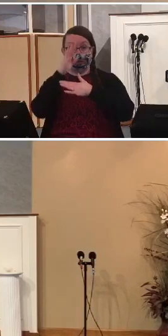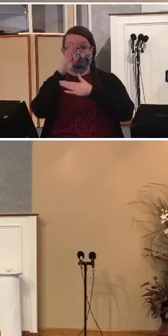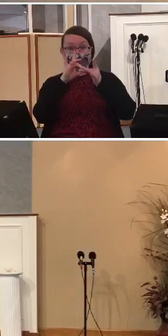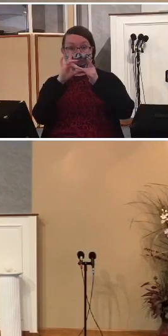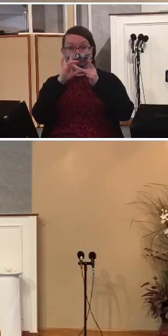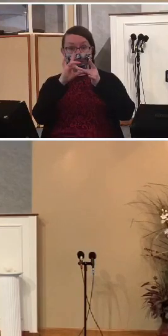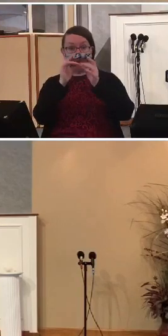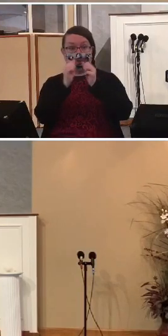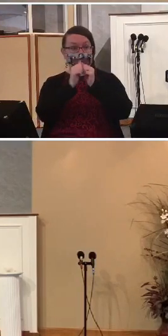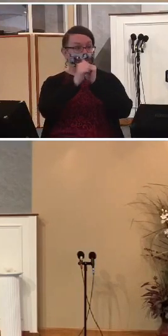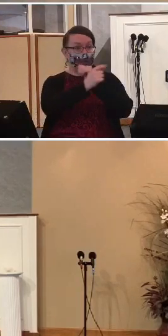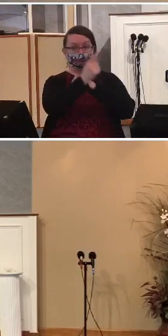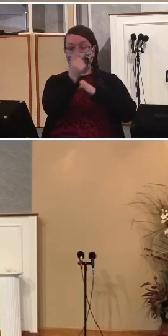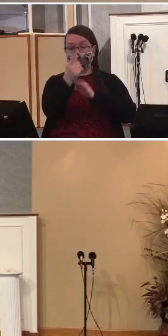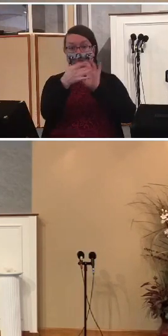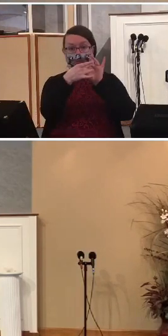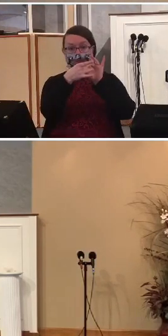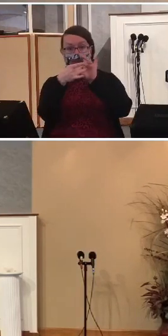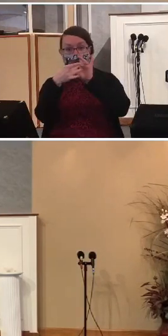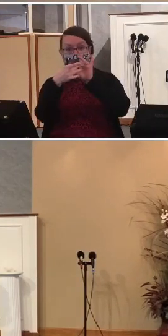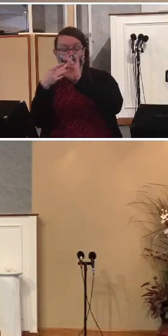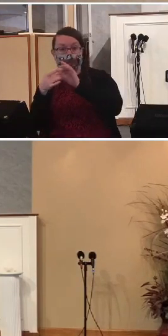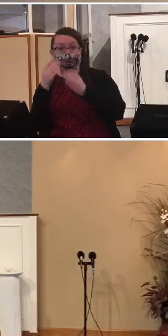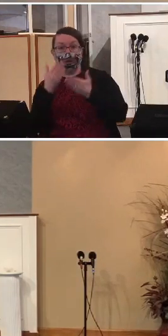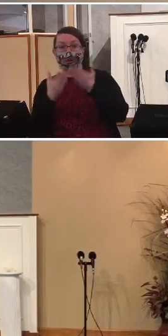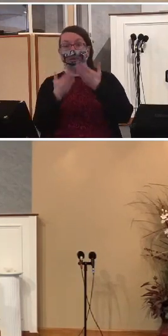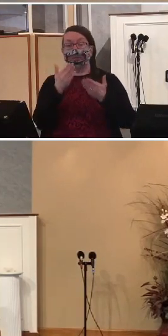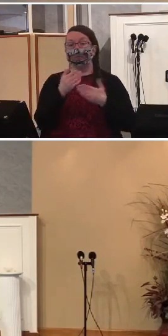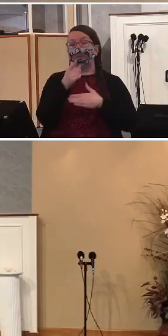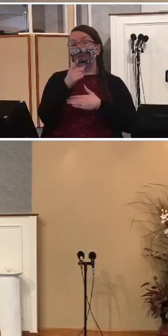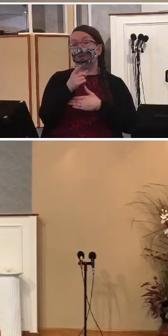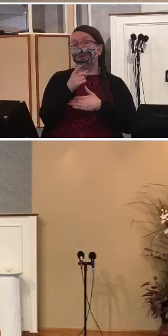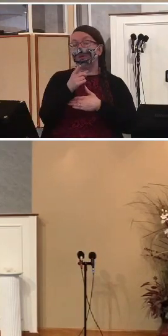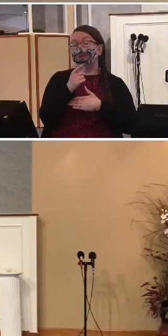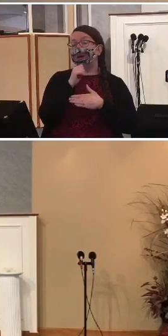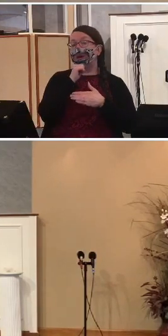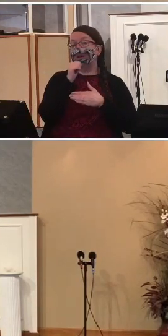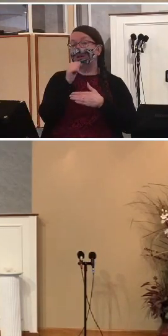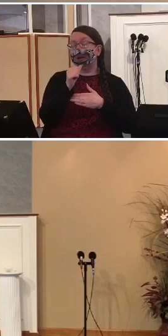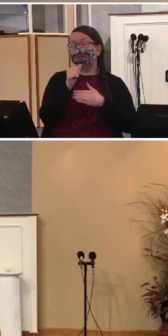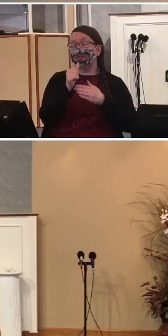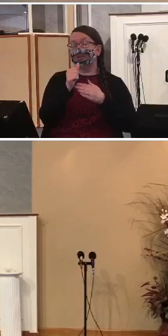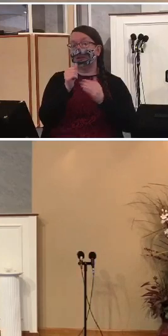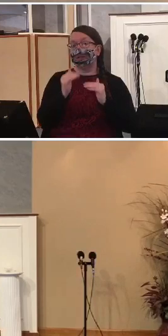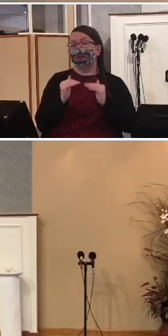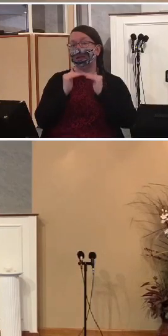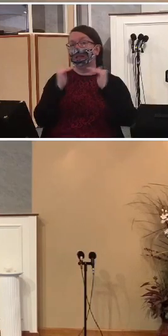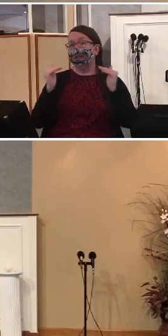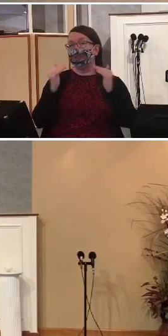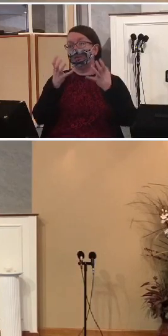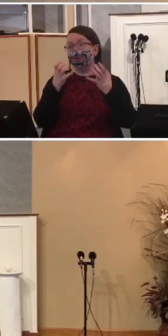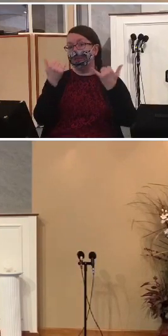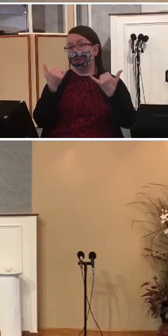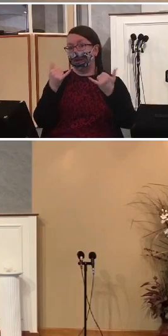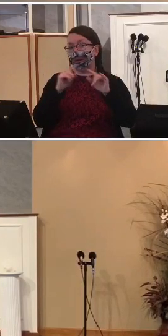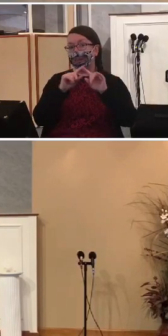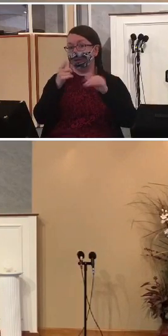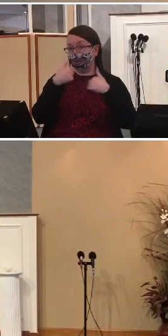cada uno de ustedes. Y yo sé que tú no estás donde tú realmente quieres estar, pero hay una conexión entre tú y Jesús.